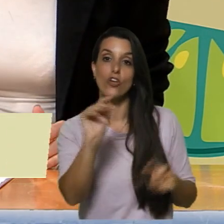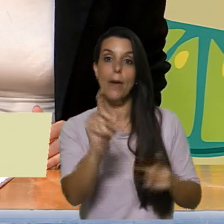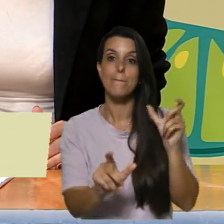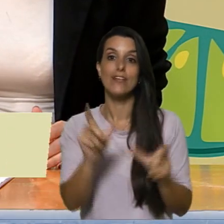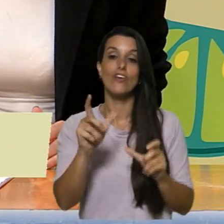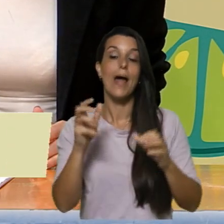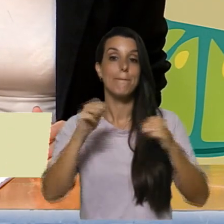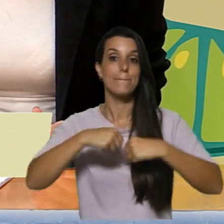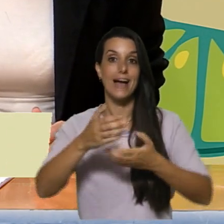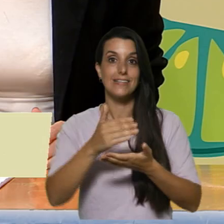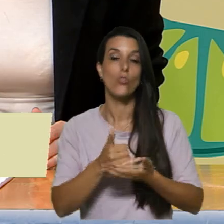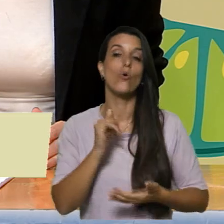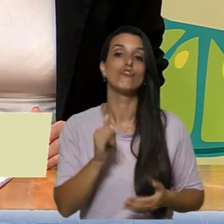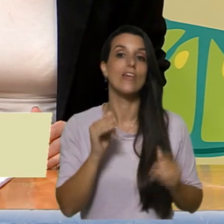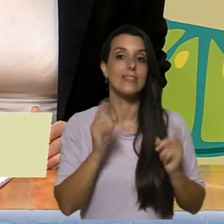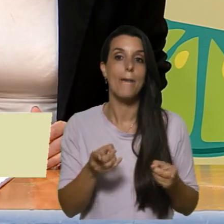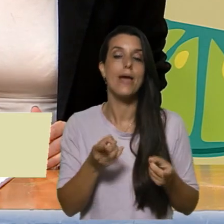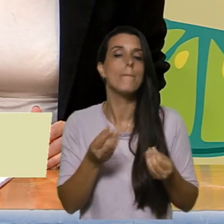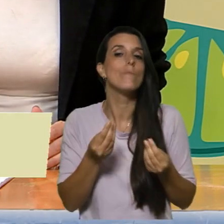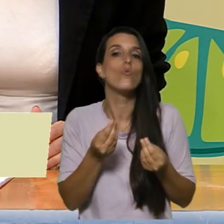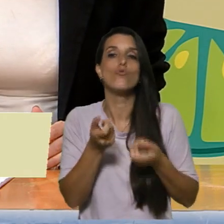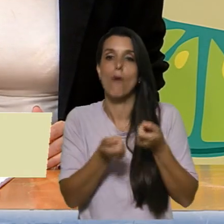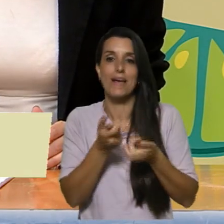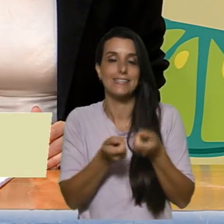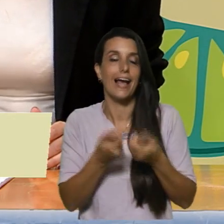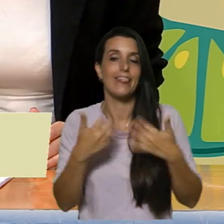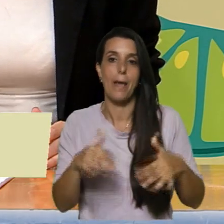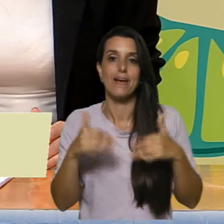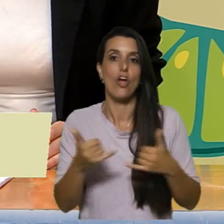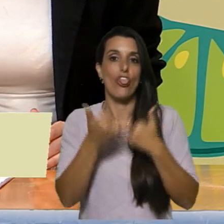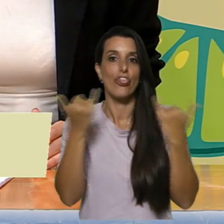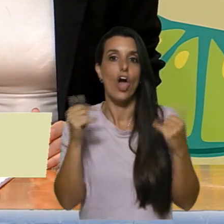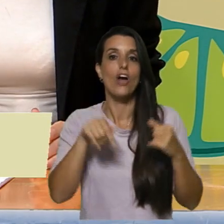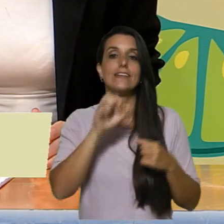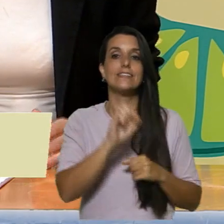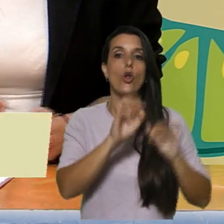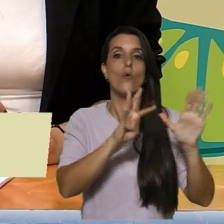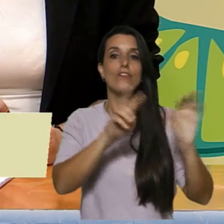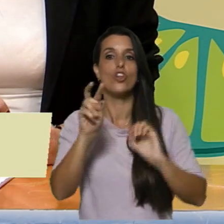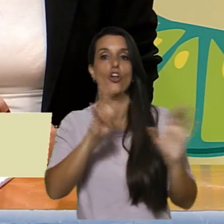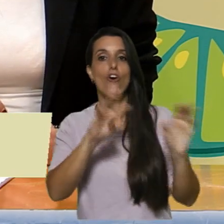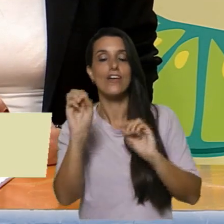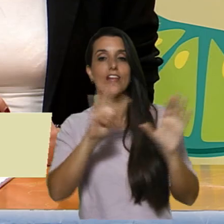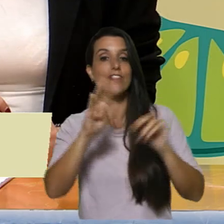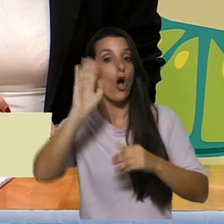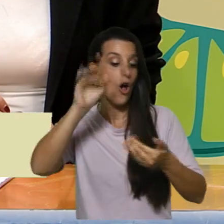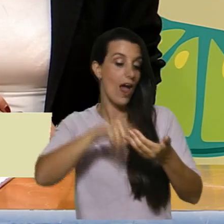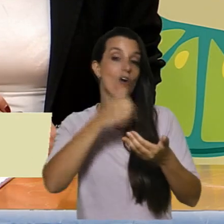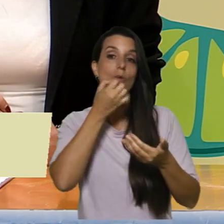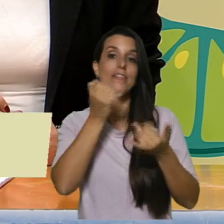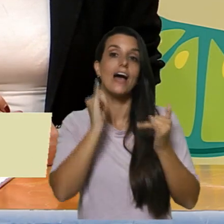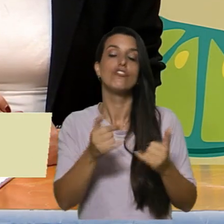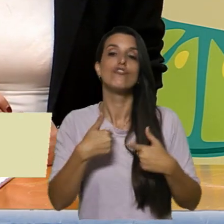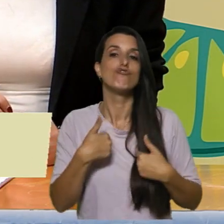de Paysandú. También que nos han mandado muchos mensajes en el día de hoy a través del 092 90 90 90. Hola chicos, tengo un